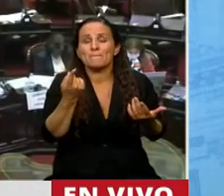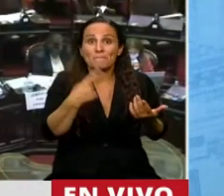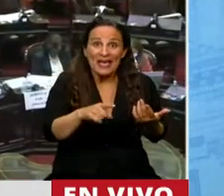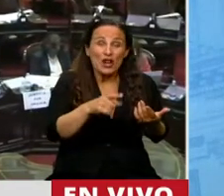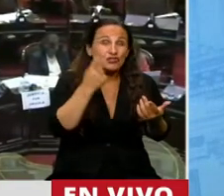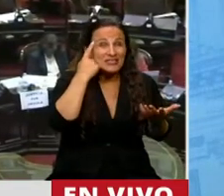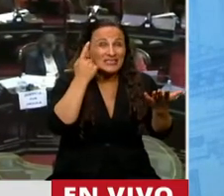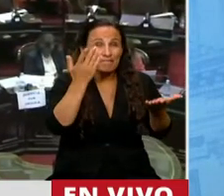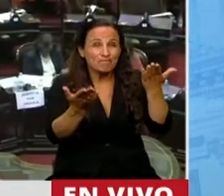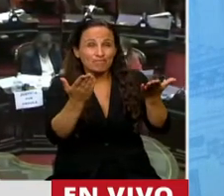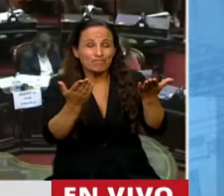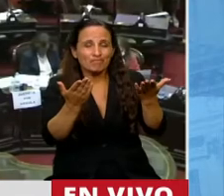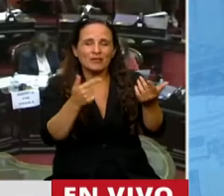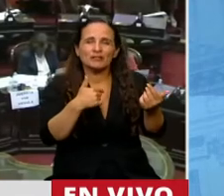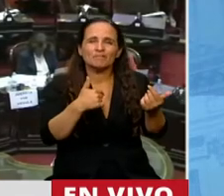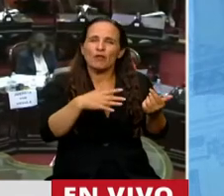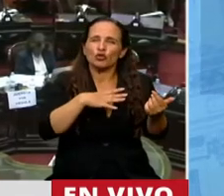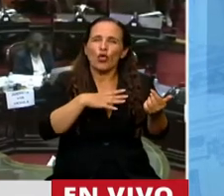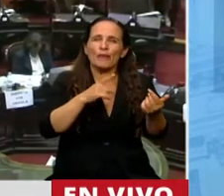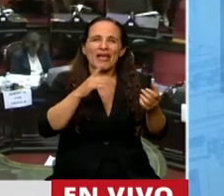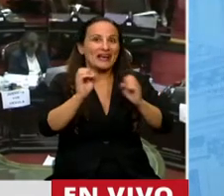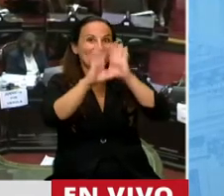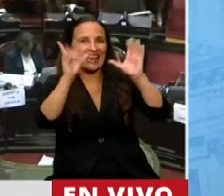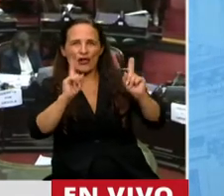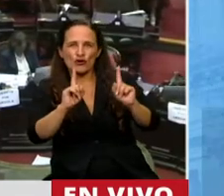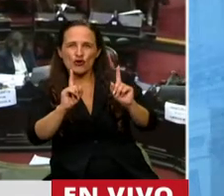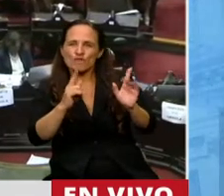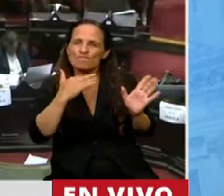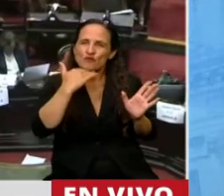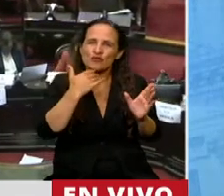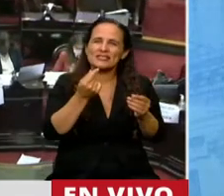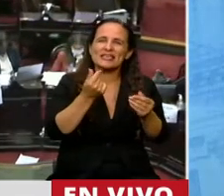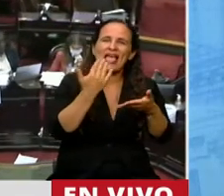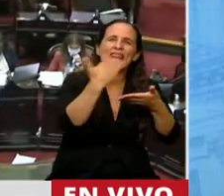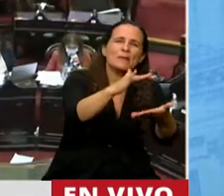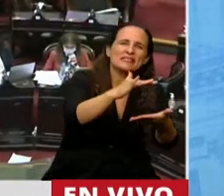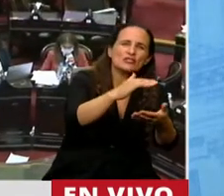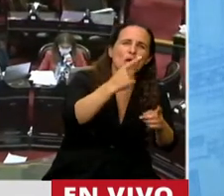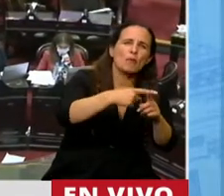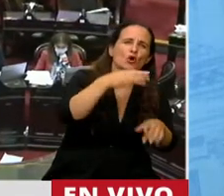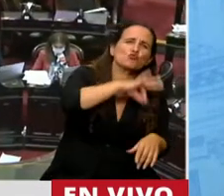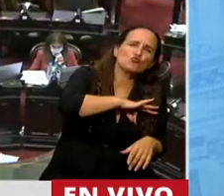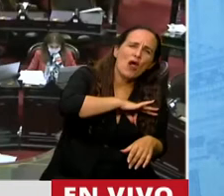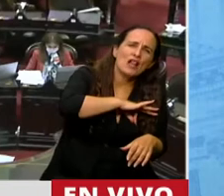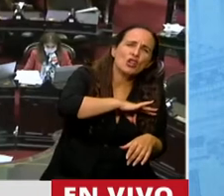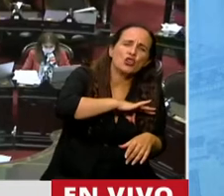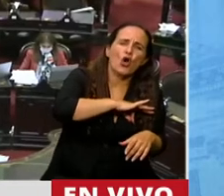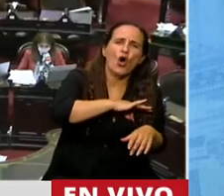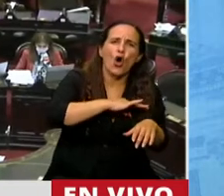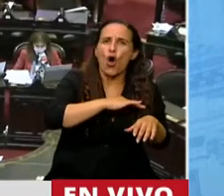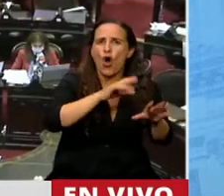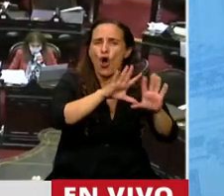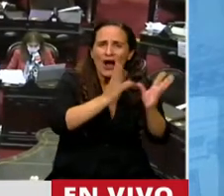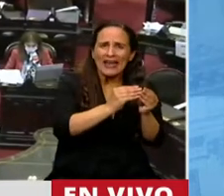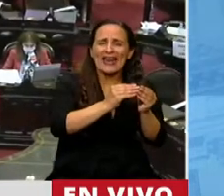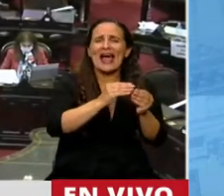traducimos a valores, que todavía no me quedan claros porque no queda claro si esta indemnización es por los sueldos brutos, los sueldos netos, es para